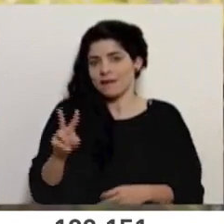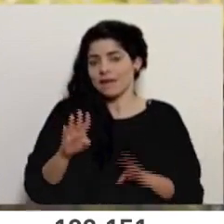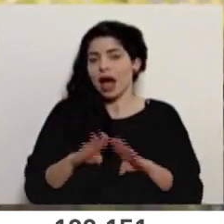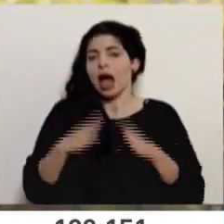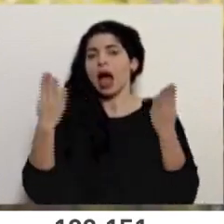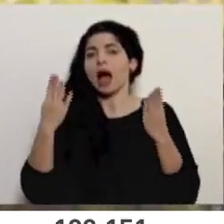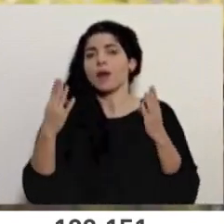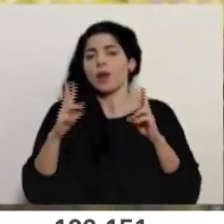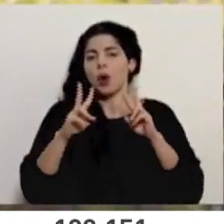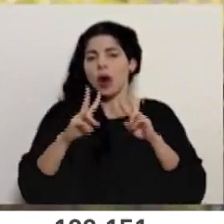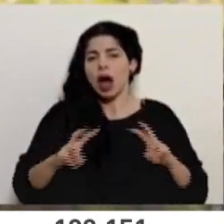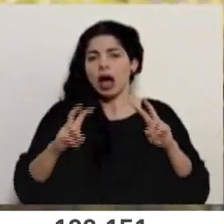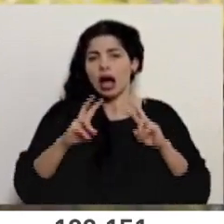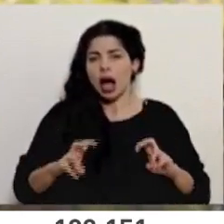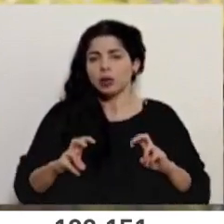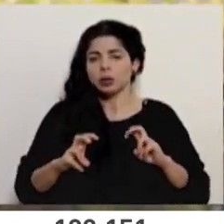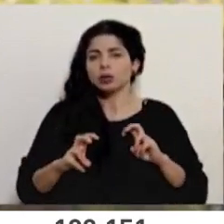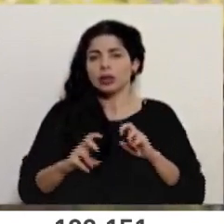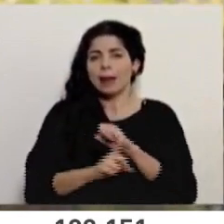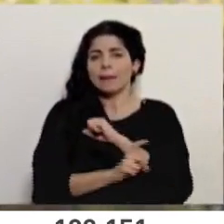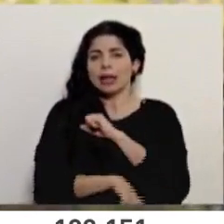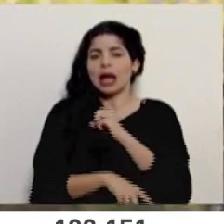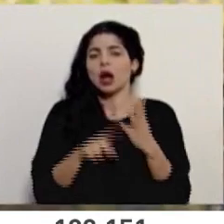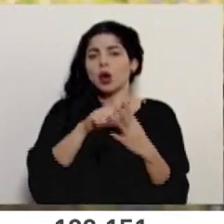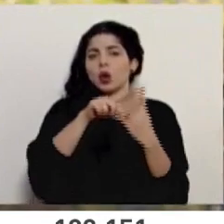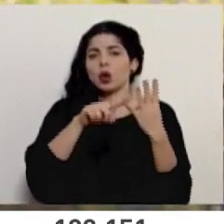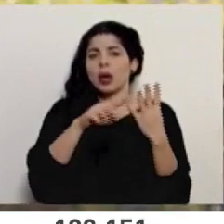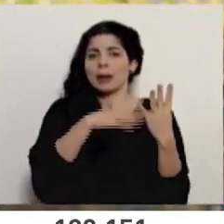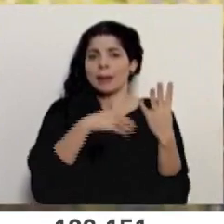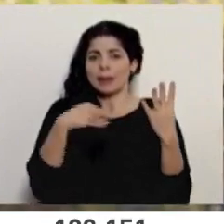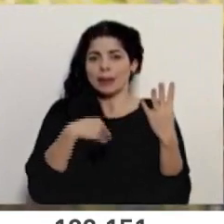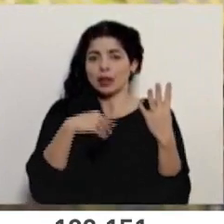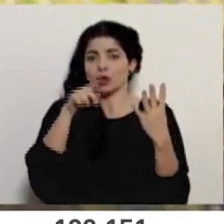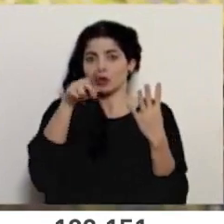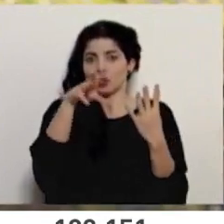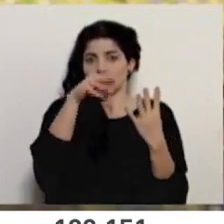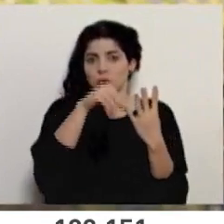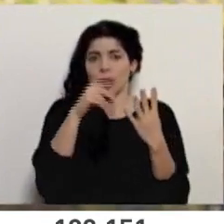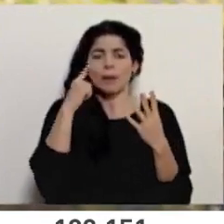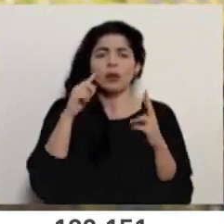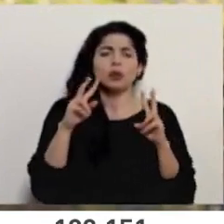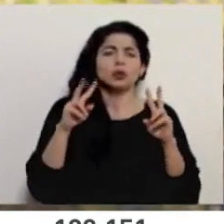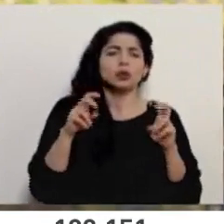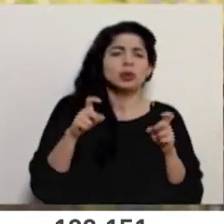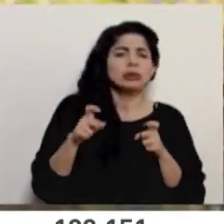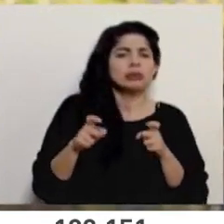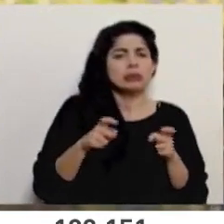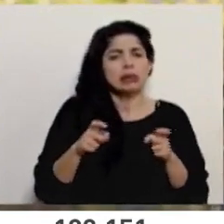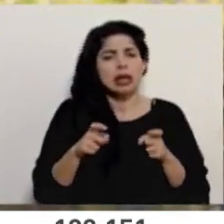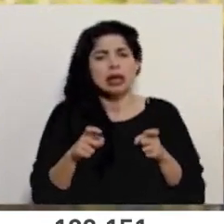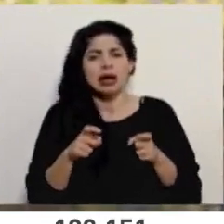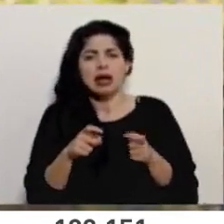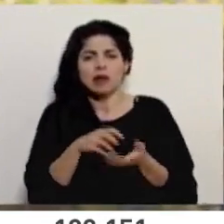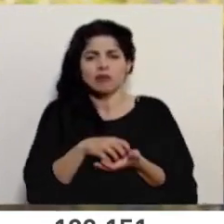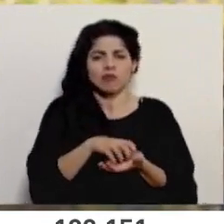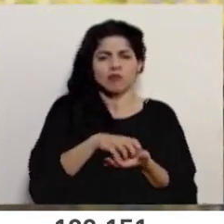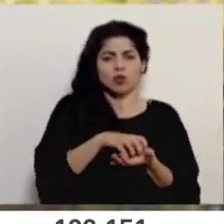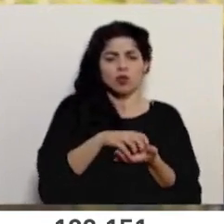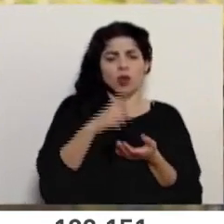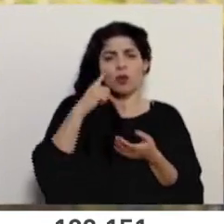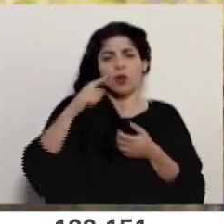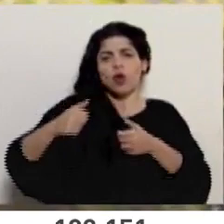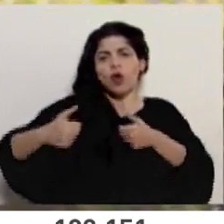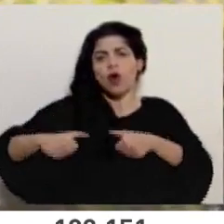causa penal contra 4 ministros y su persona por supuestas anomalías con los convenios que